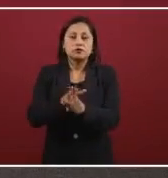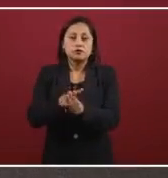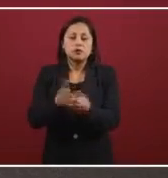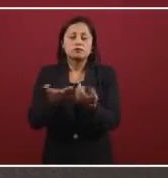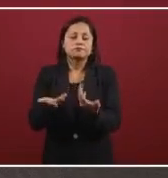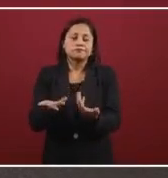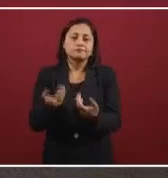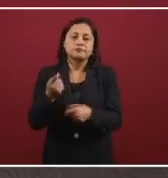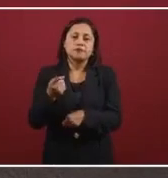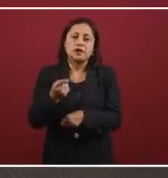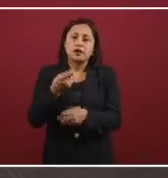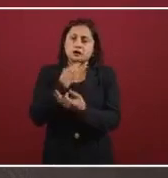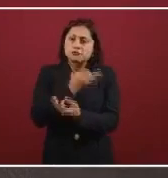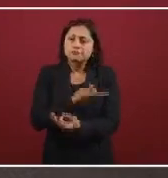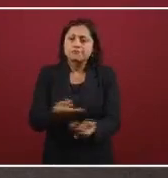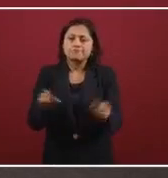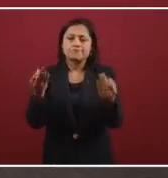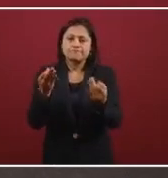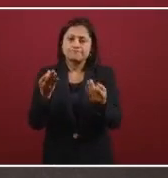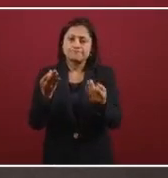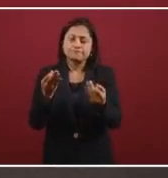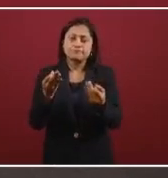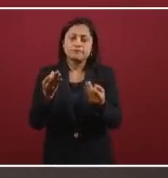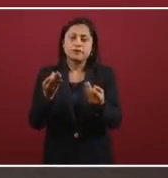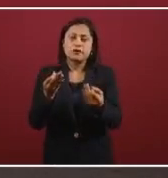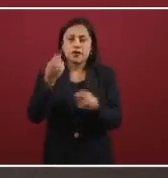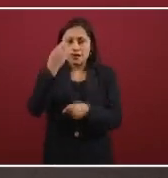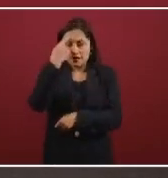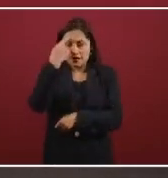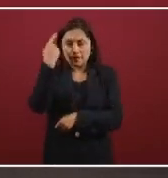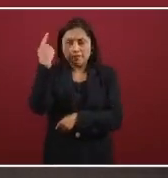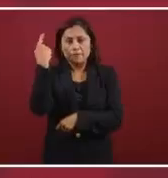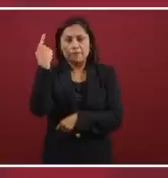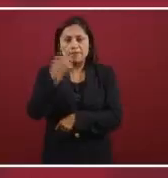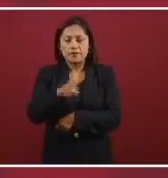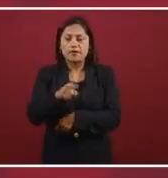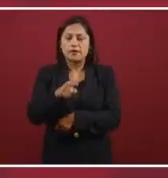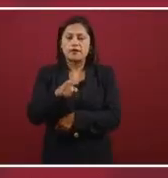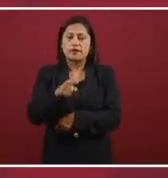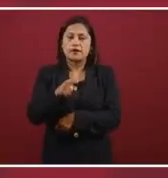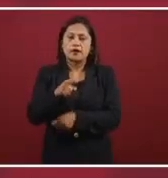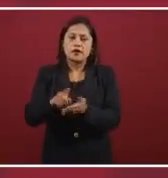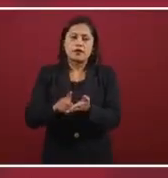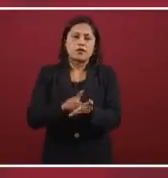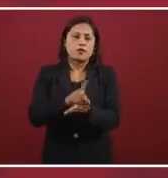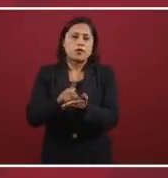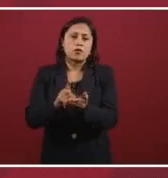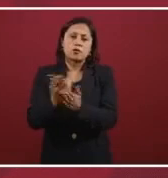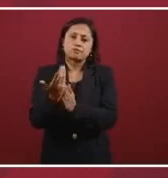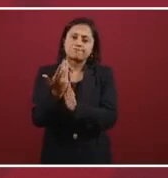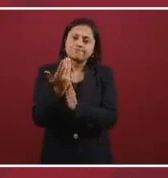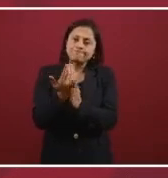para disminuir el consumo de drogas,